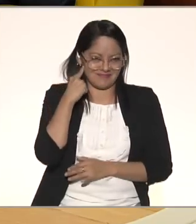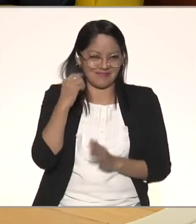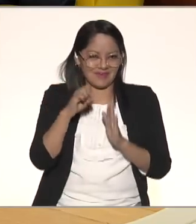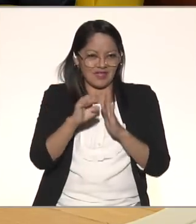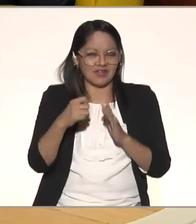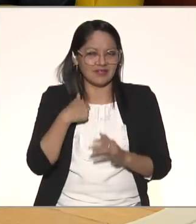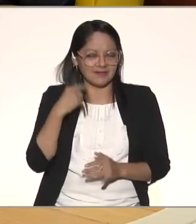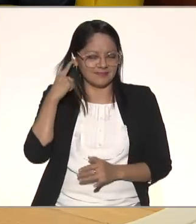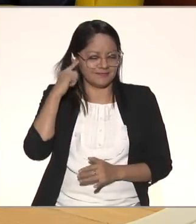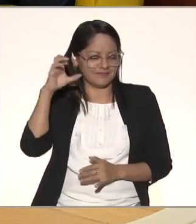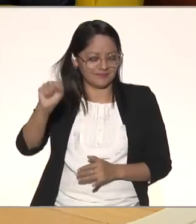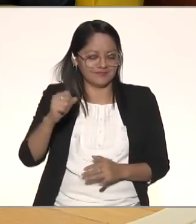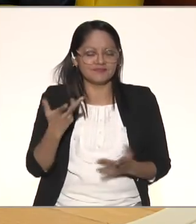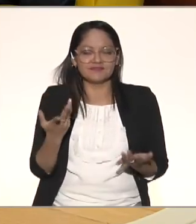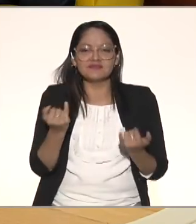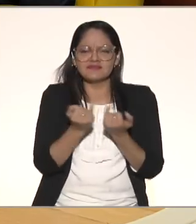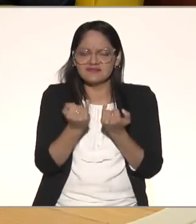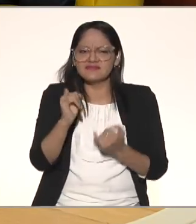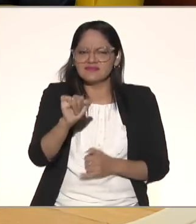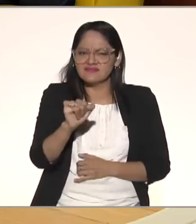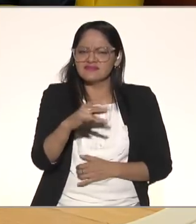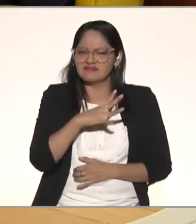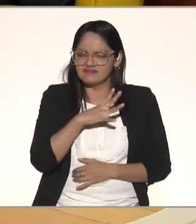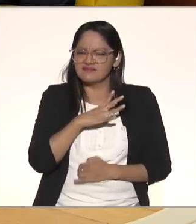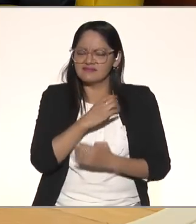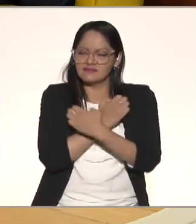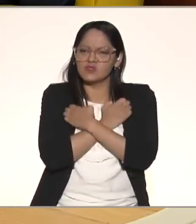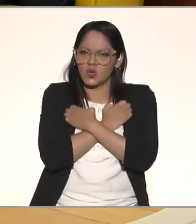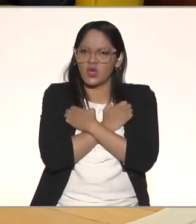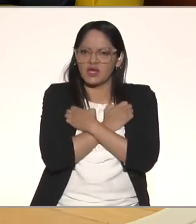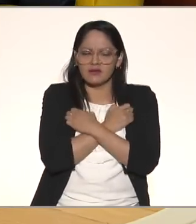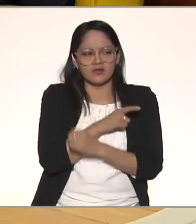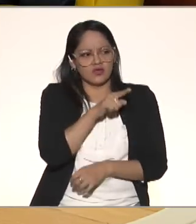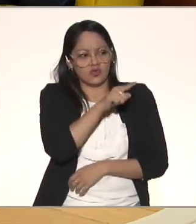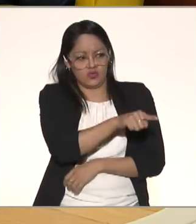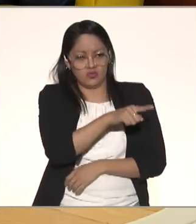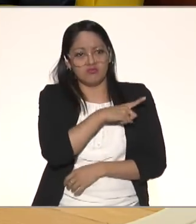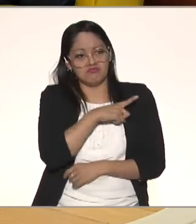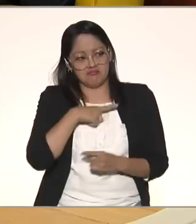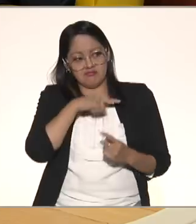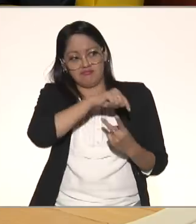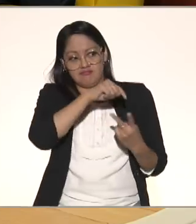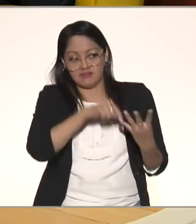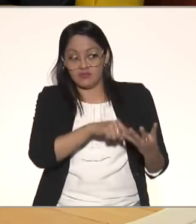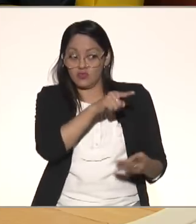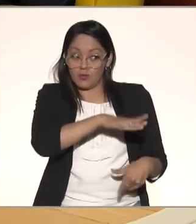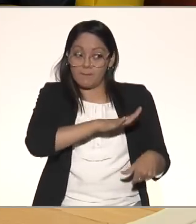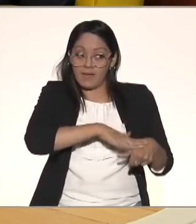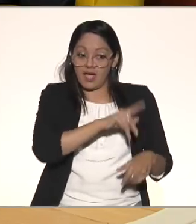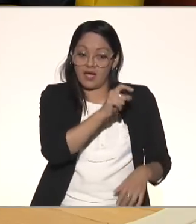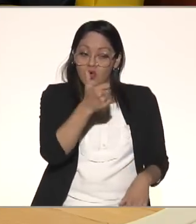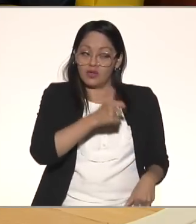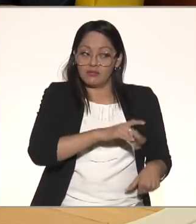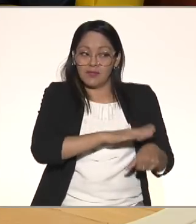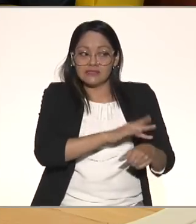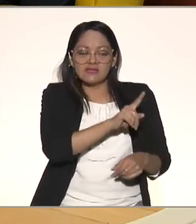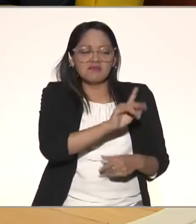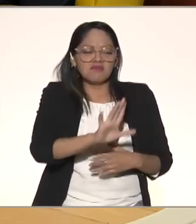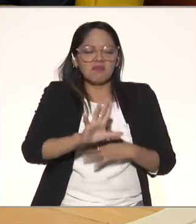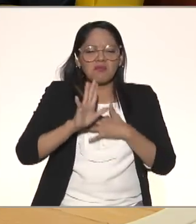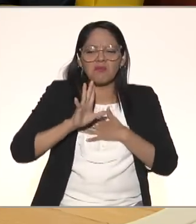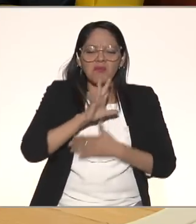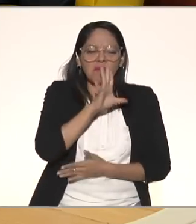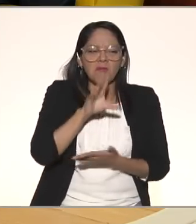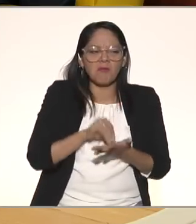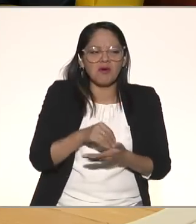se me vino a la mente. Pues sí, es de una educación que te dan como diciendo, tú te mereces esto y más, ¿eh? Y es más, aunque estés comprometido,